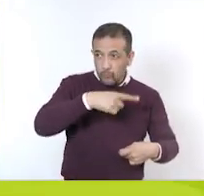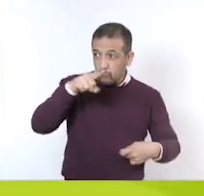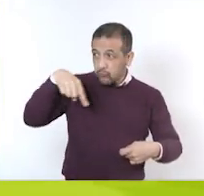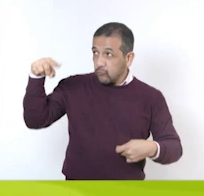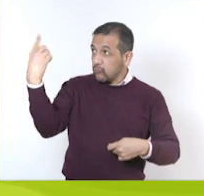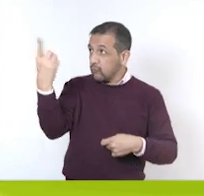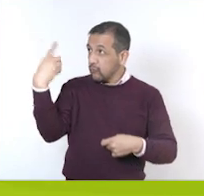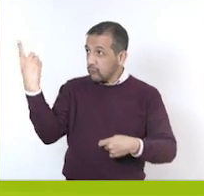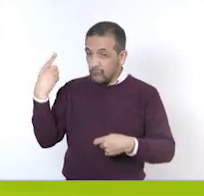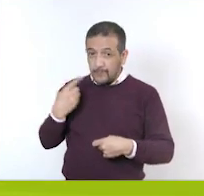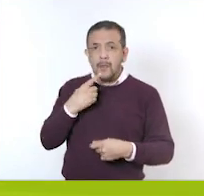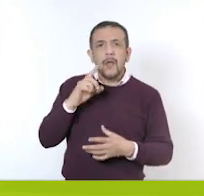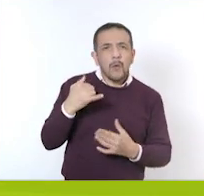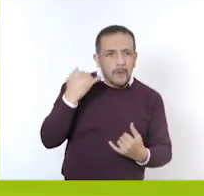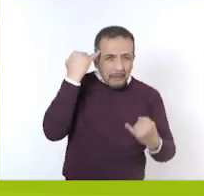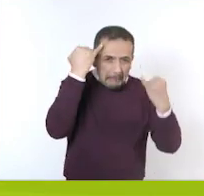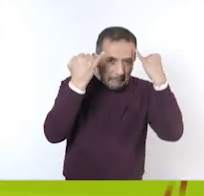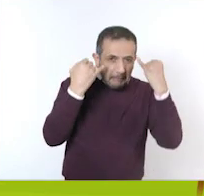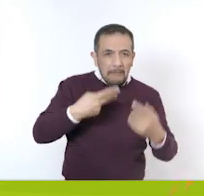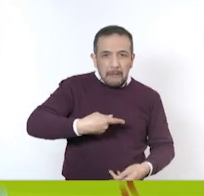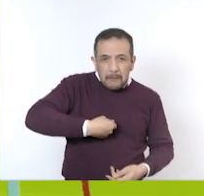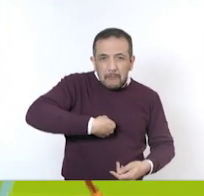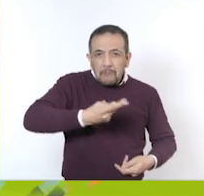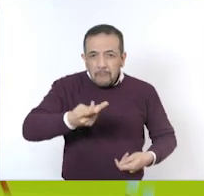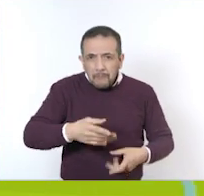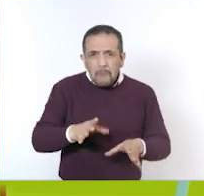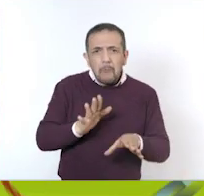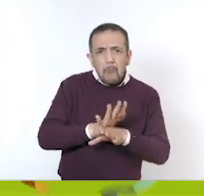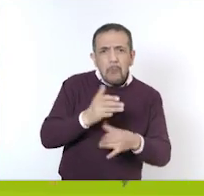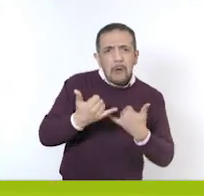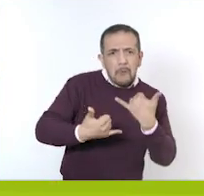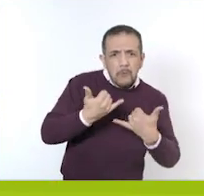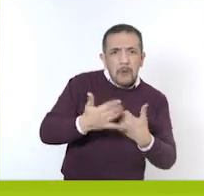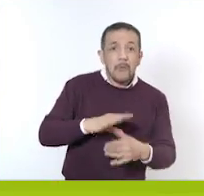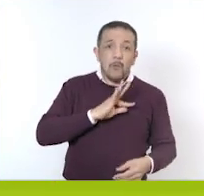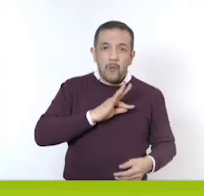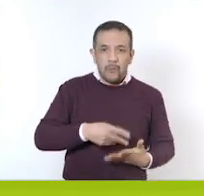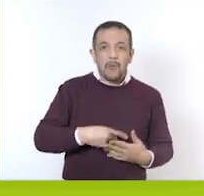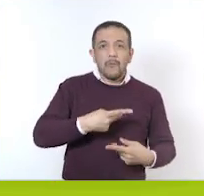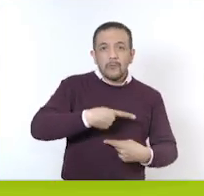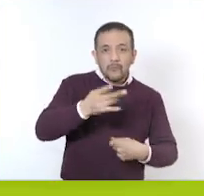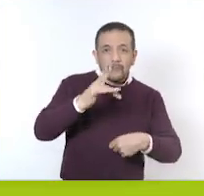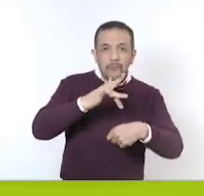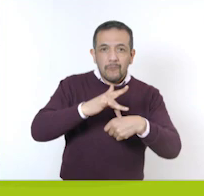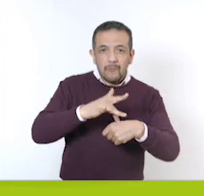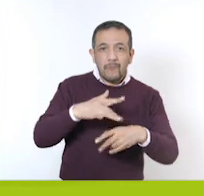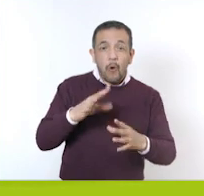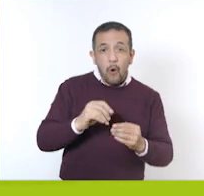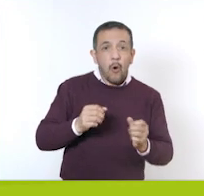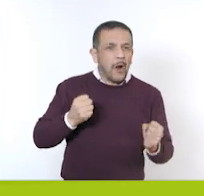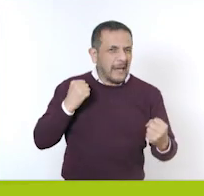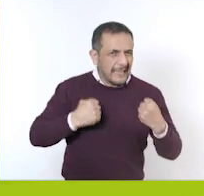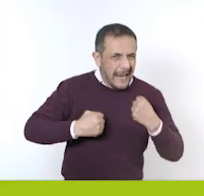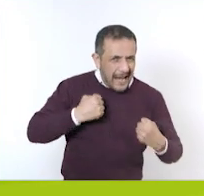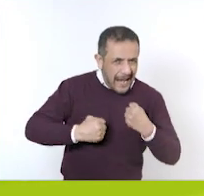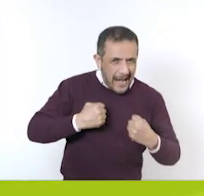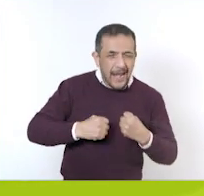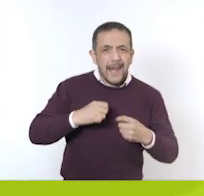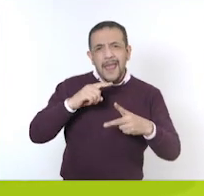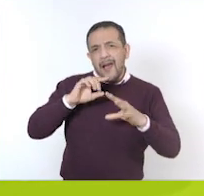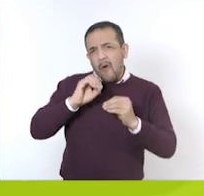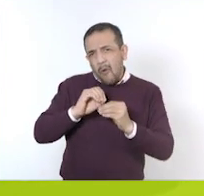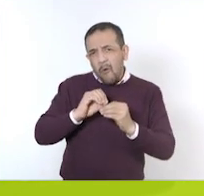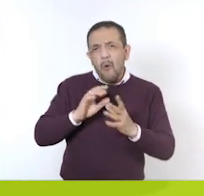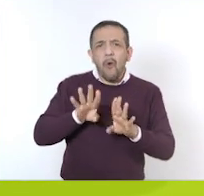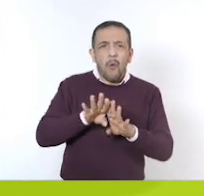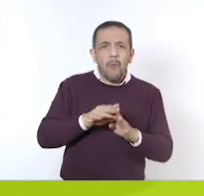volador. ¿Qué juego se les ocurre que podemos jugar con nuestro platillo? Podemos jugar quemados o también podemos jugar carreras